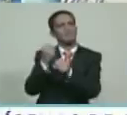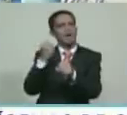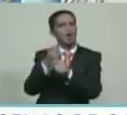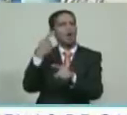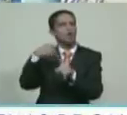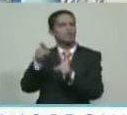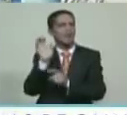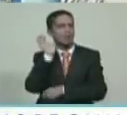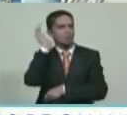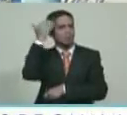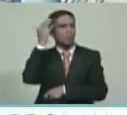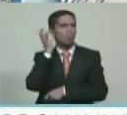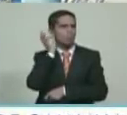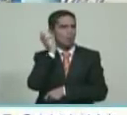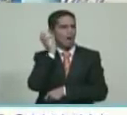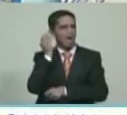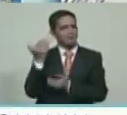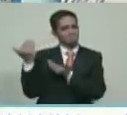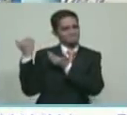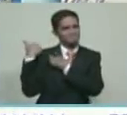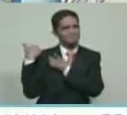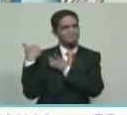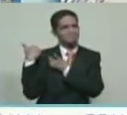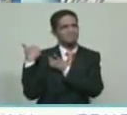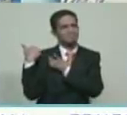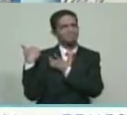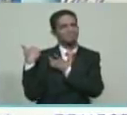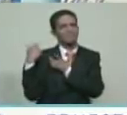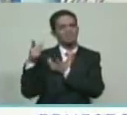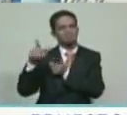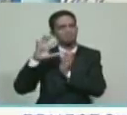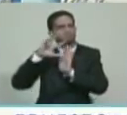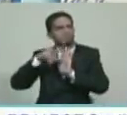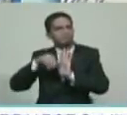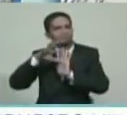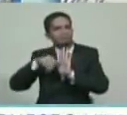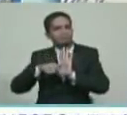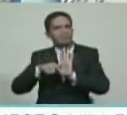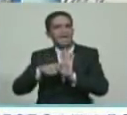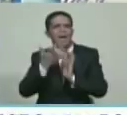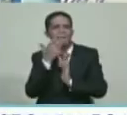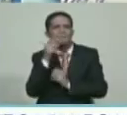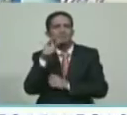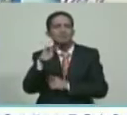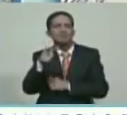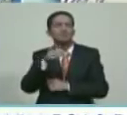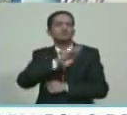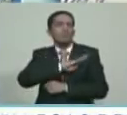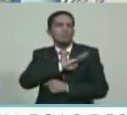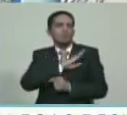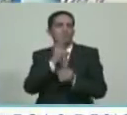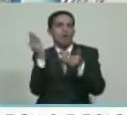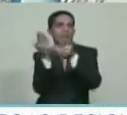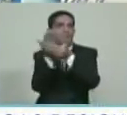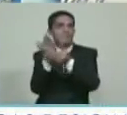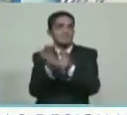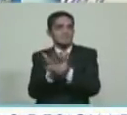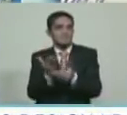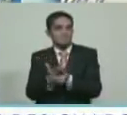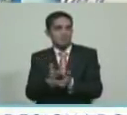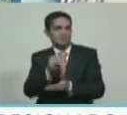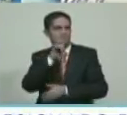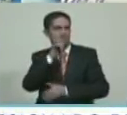delictiva, corrupta, en su récord que ellos mismos tienen, imagínense, en sus propios archivos, en sus rendiciones de